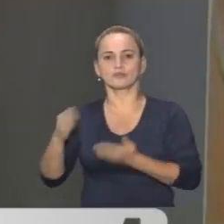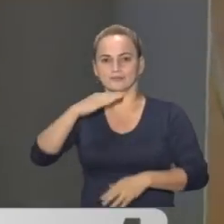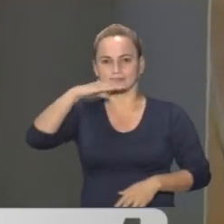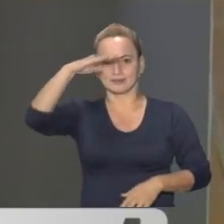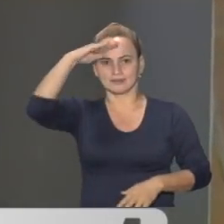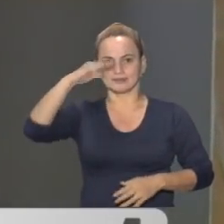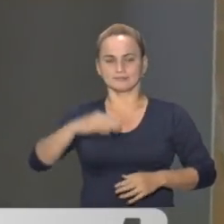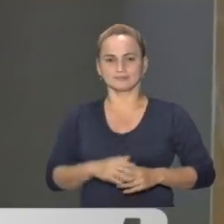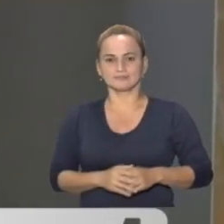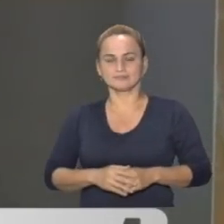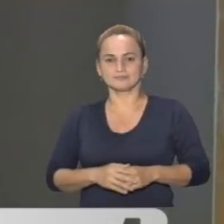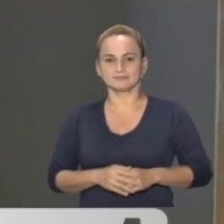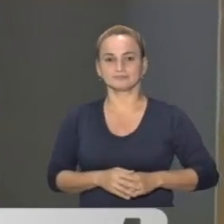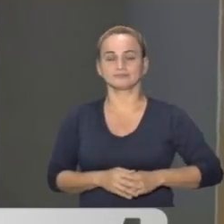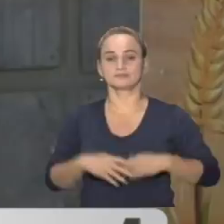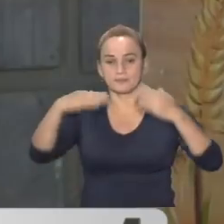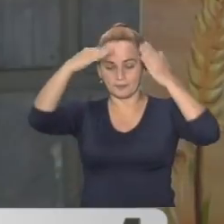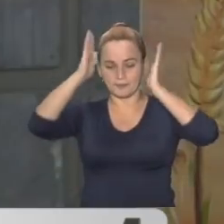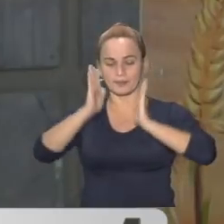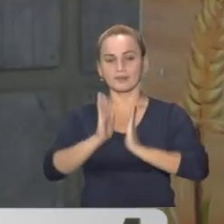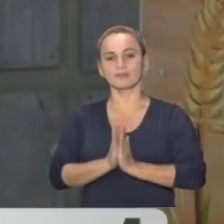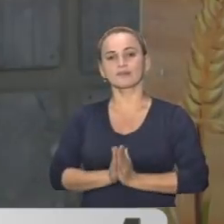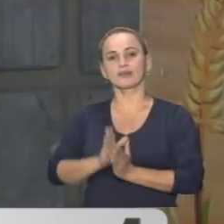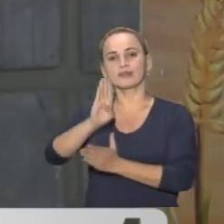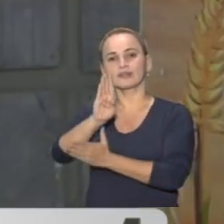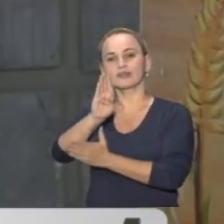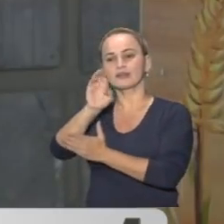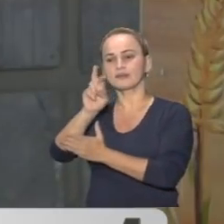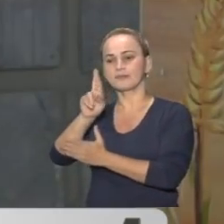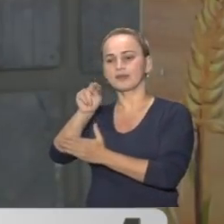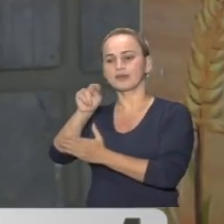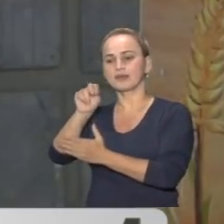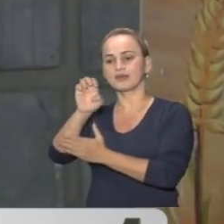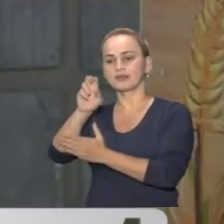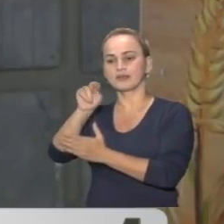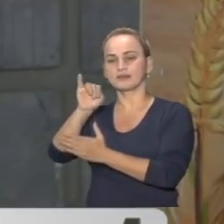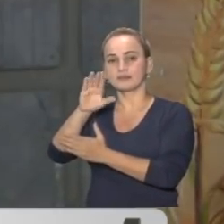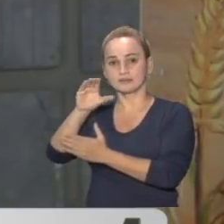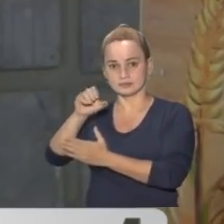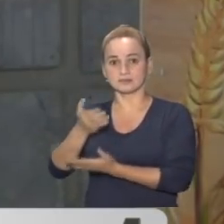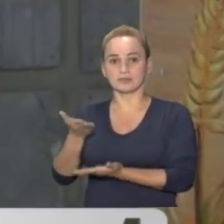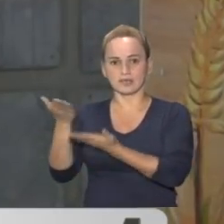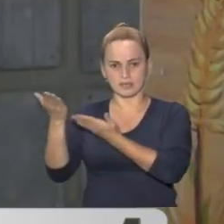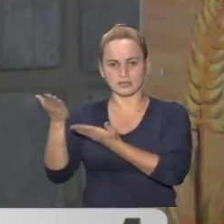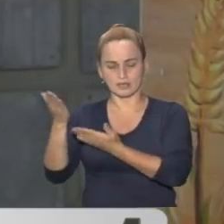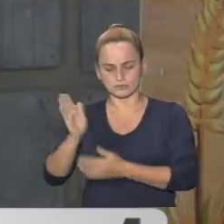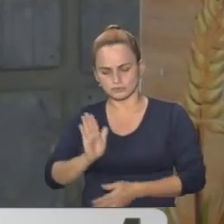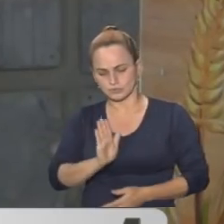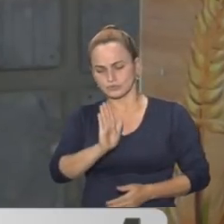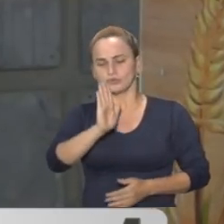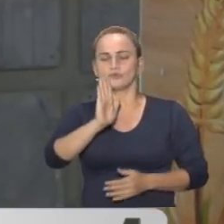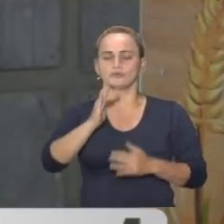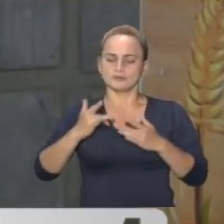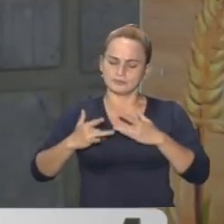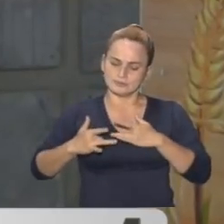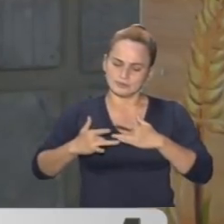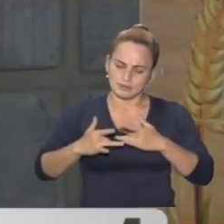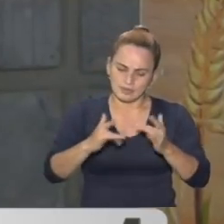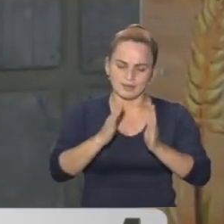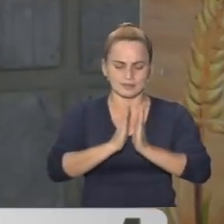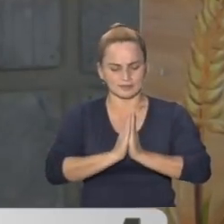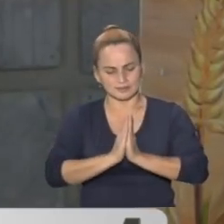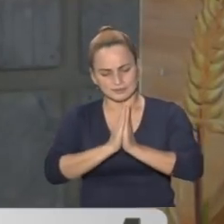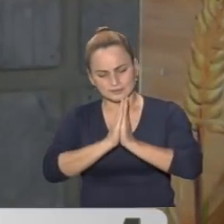Medellín. Madre Berenice fue una mujer contemplativa,